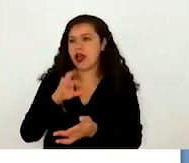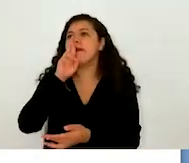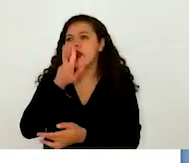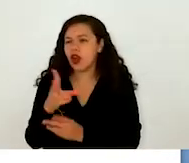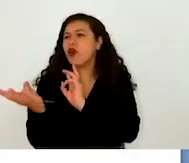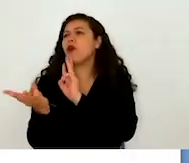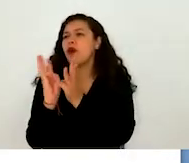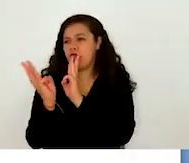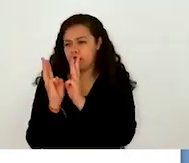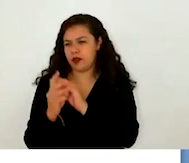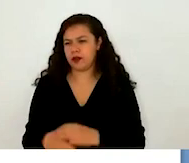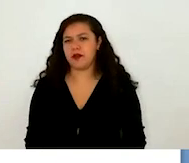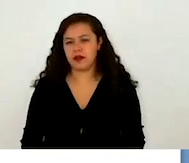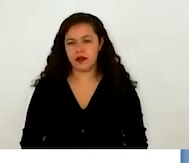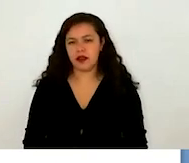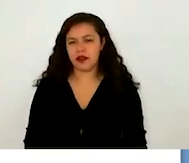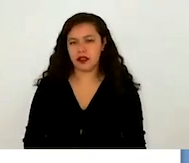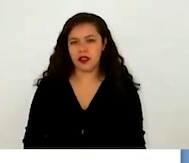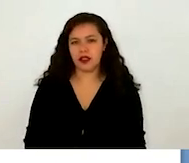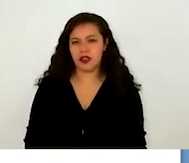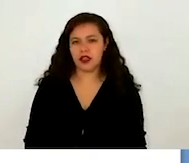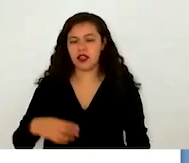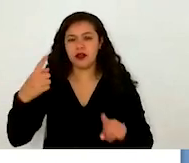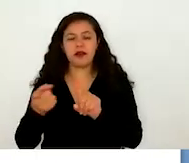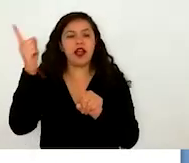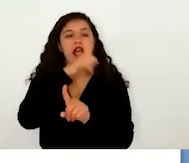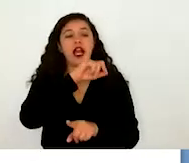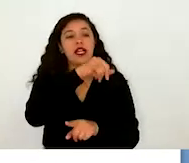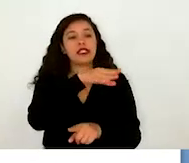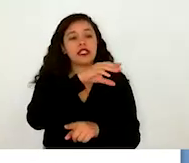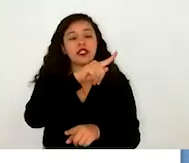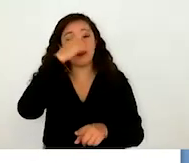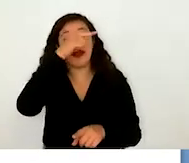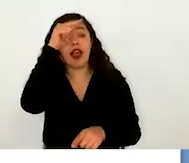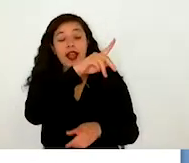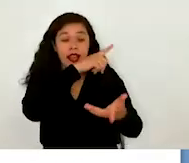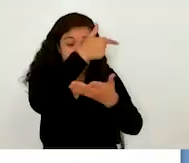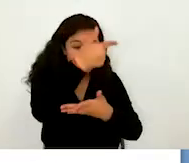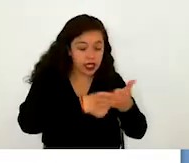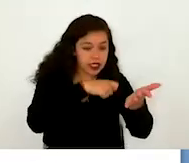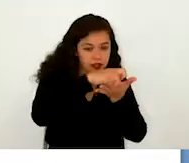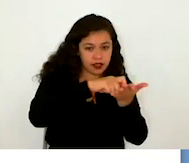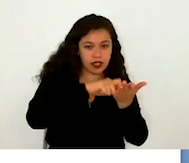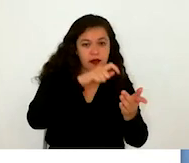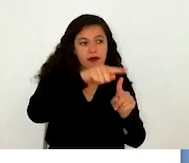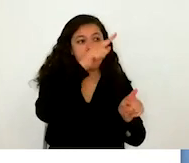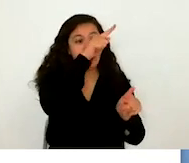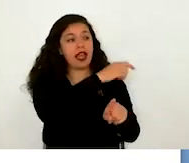uat a jacinto para que lo apuntará en la lista que tiene jerónimo